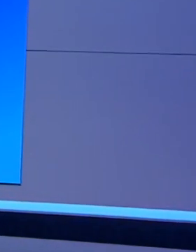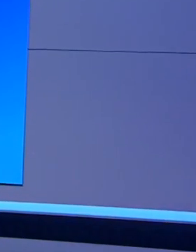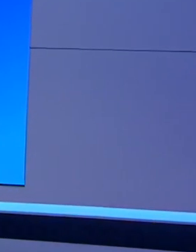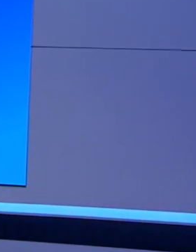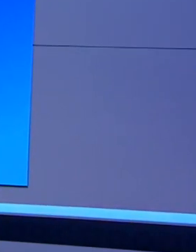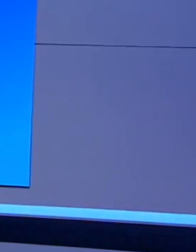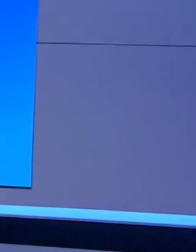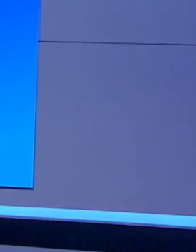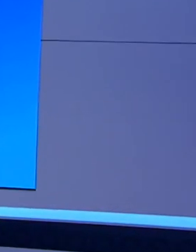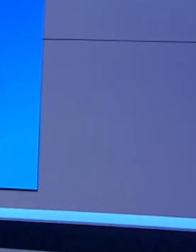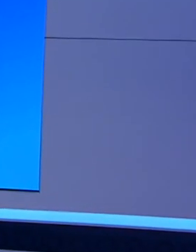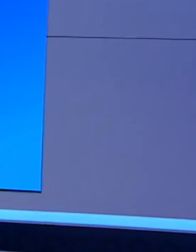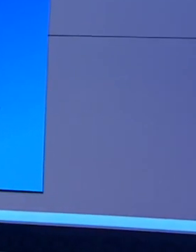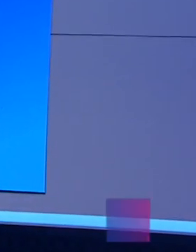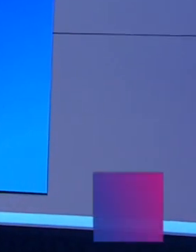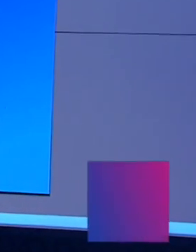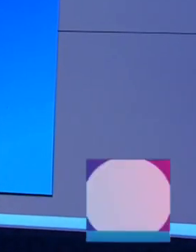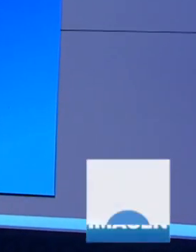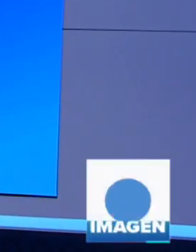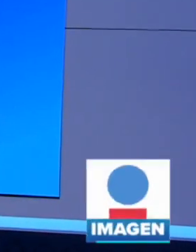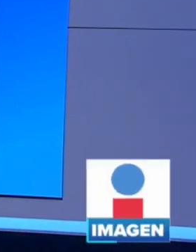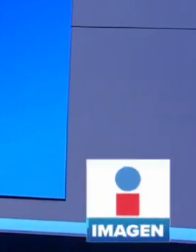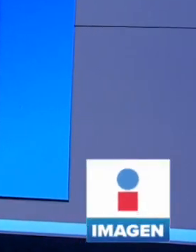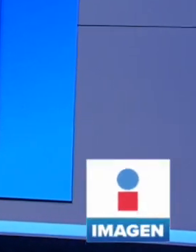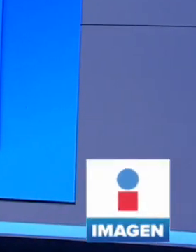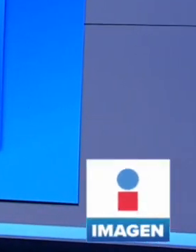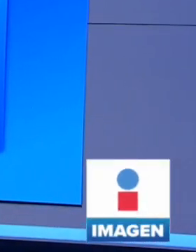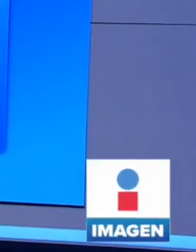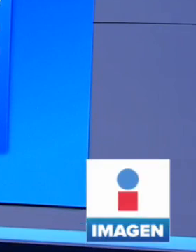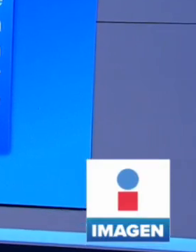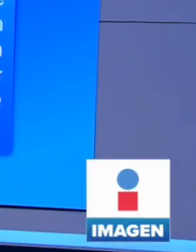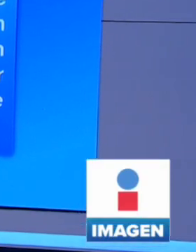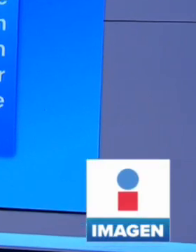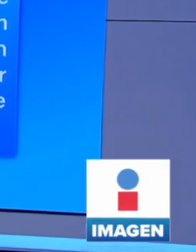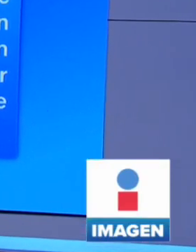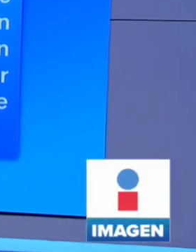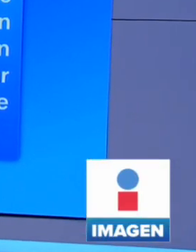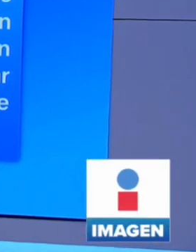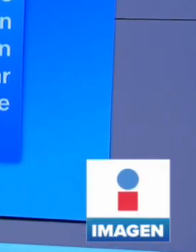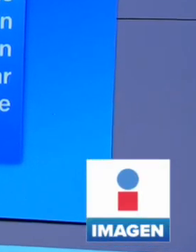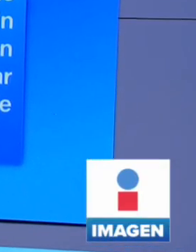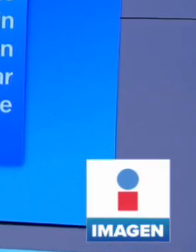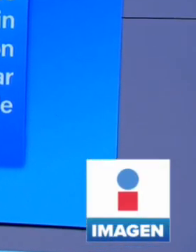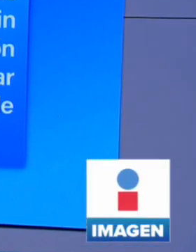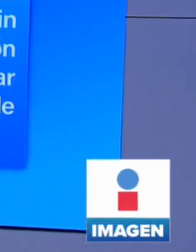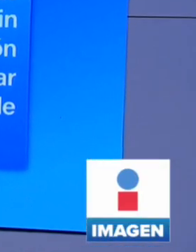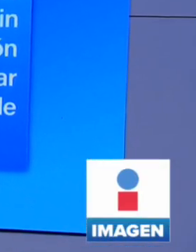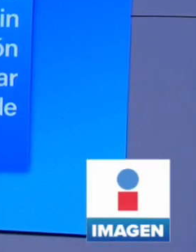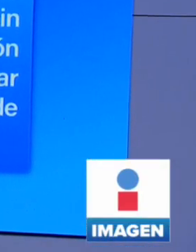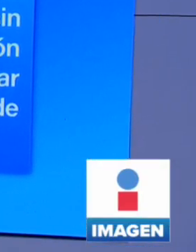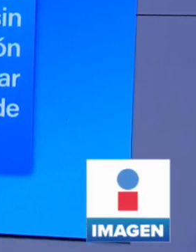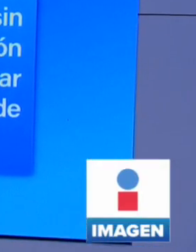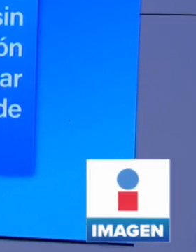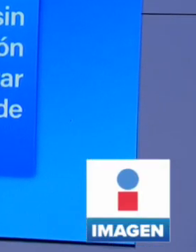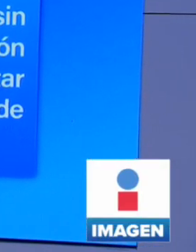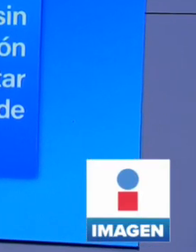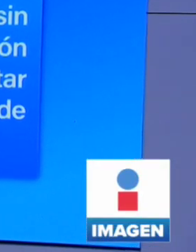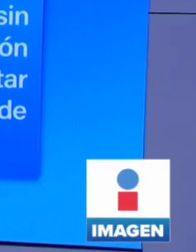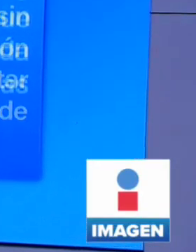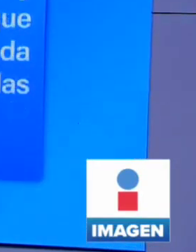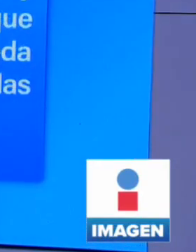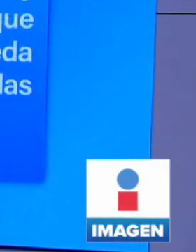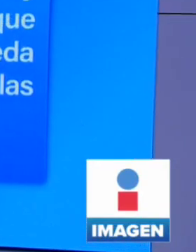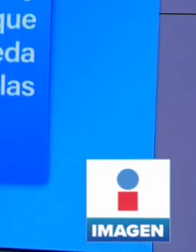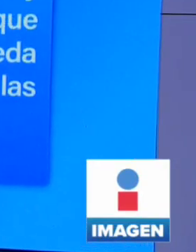primado de México aclaró que no existe toma de la Catedral Metropolitana por parte del ejército. Sin embargo, Carlos Aguiar